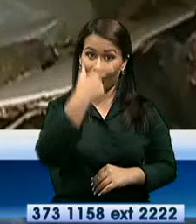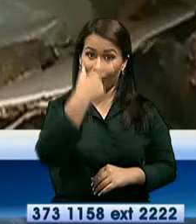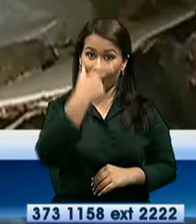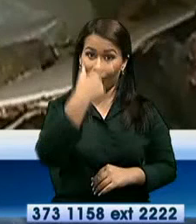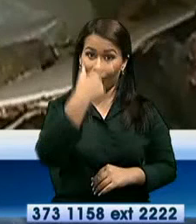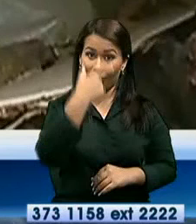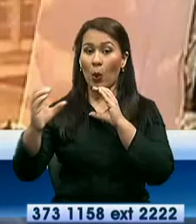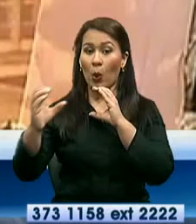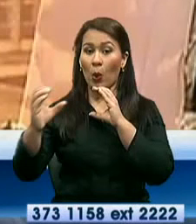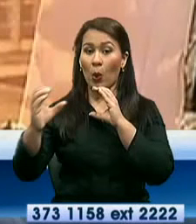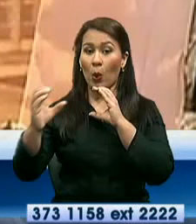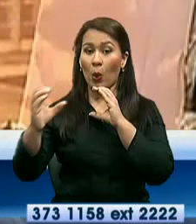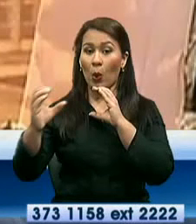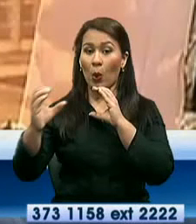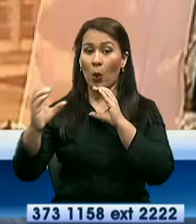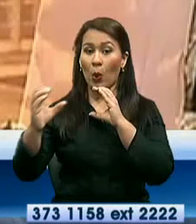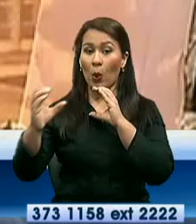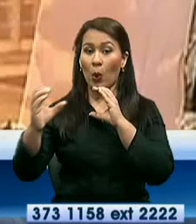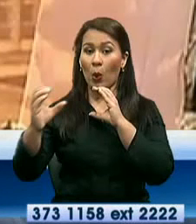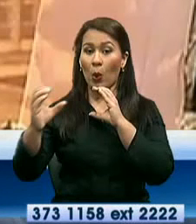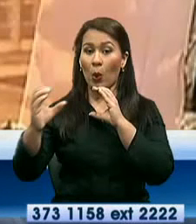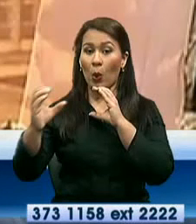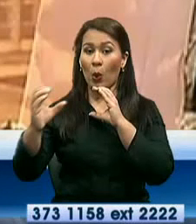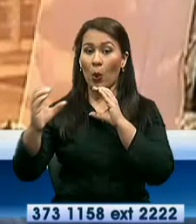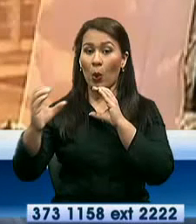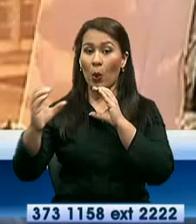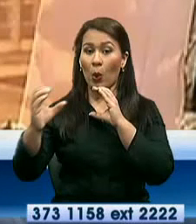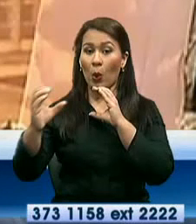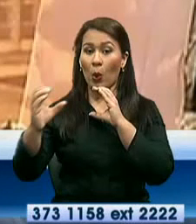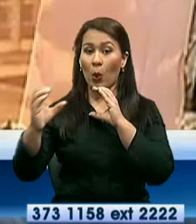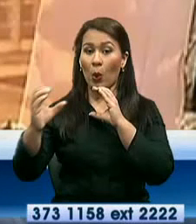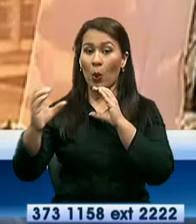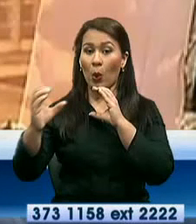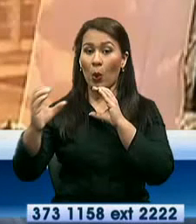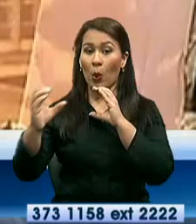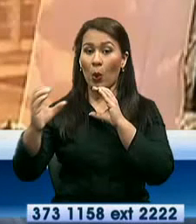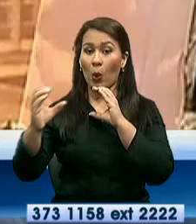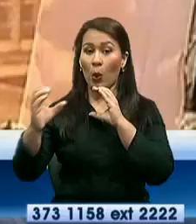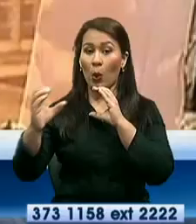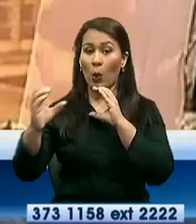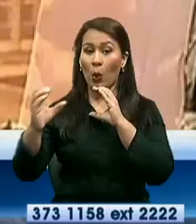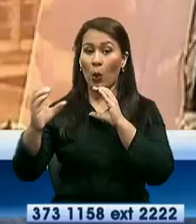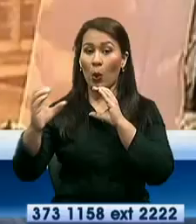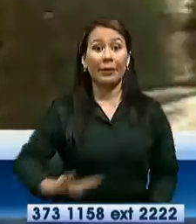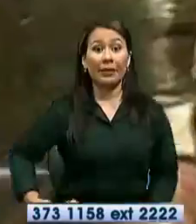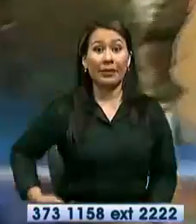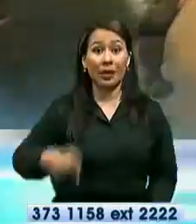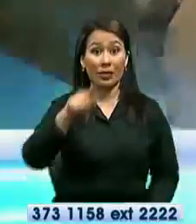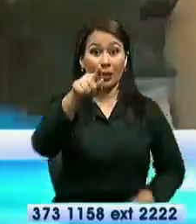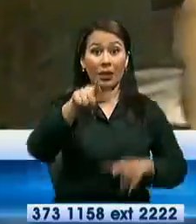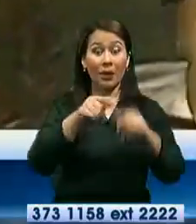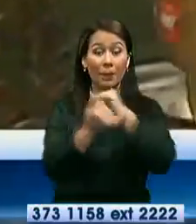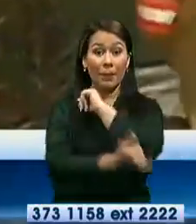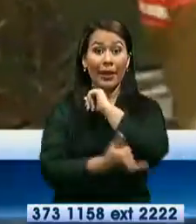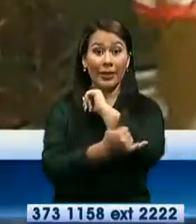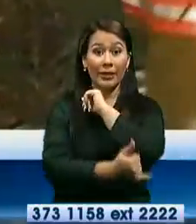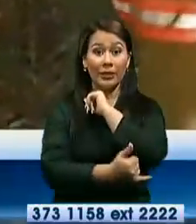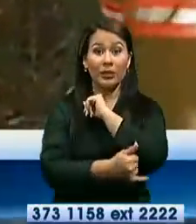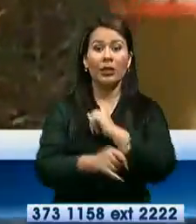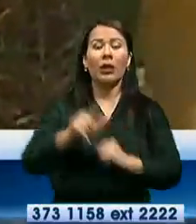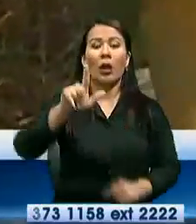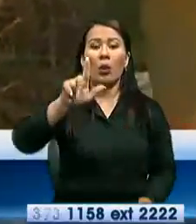comunicación entre las estaciones y operadores. El presidente de la República, Luis Guillermo Solís, se